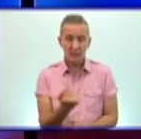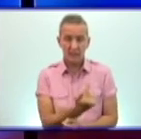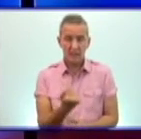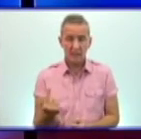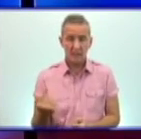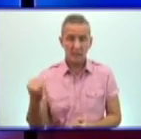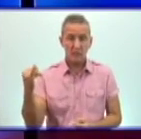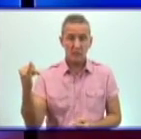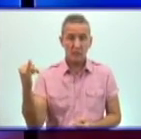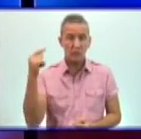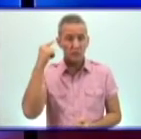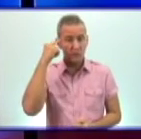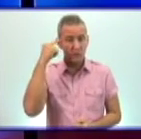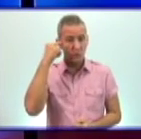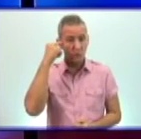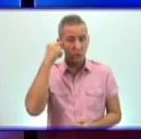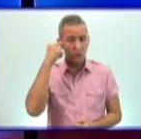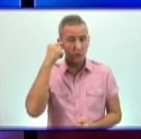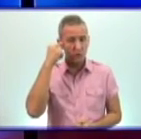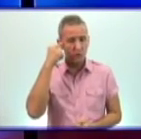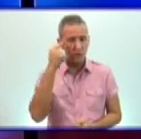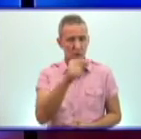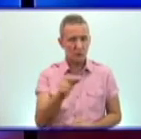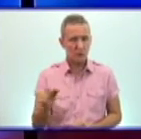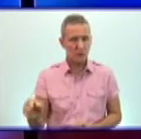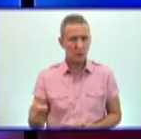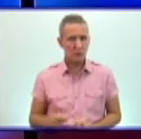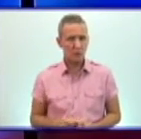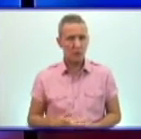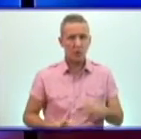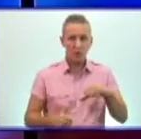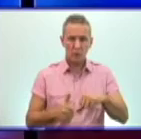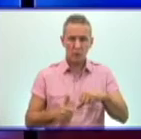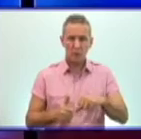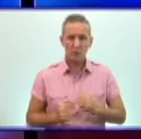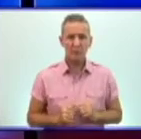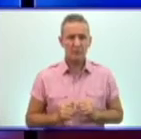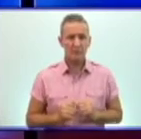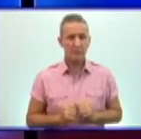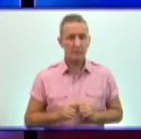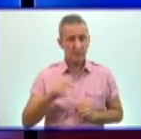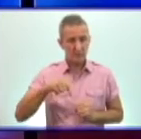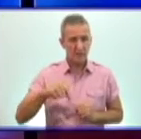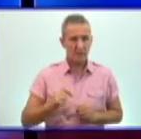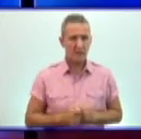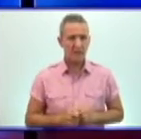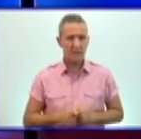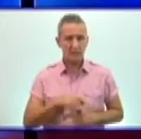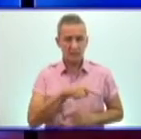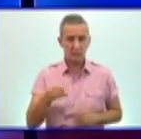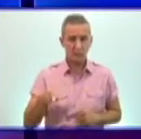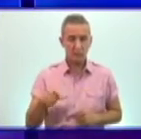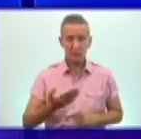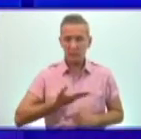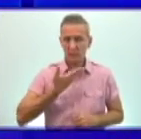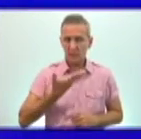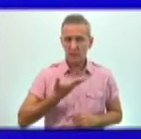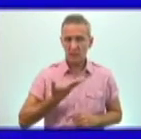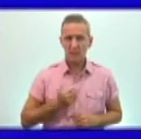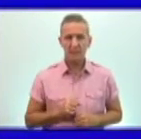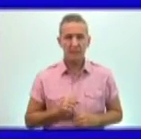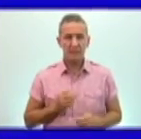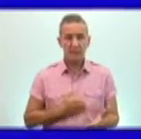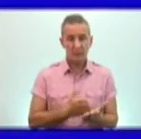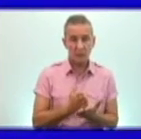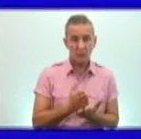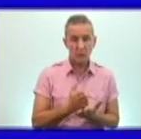ideólogos, de los símbolos de la revolución en los comportamientos actuales de la cual ustedes son exponentes. Dice, continúa